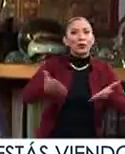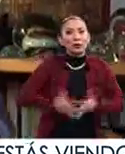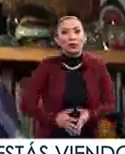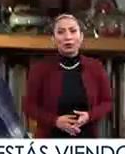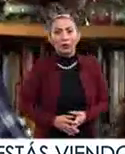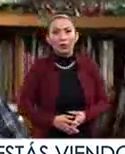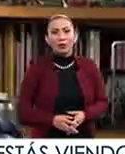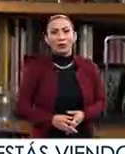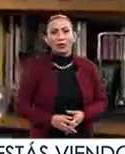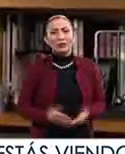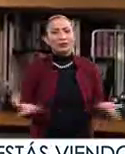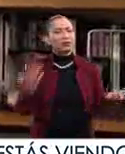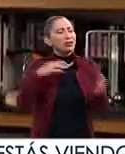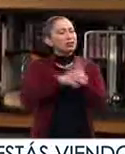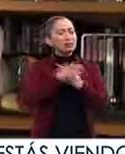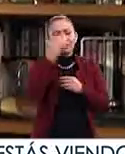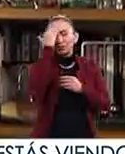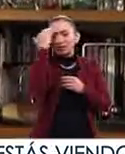Wow. Delirios como...